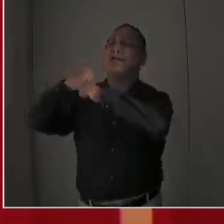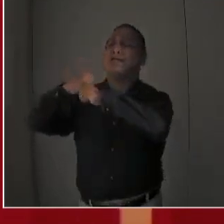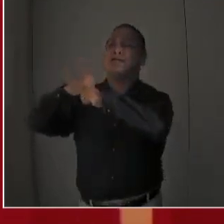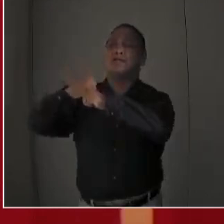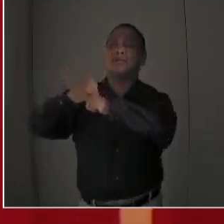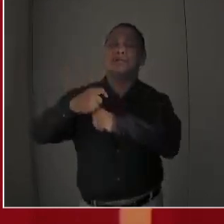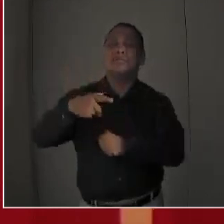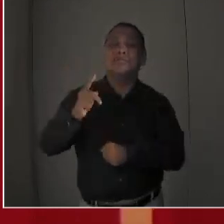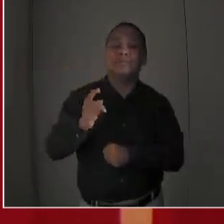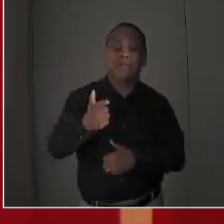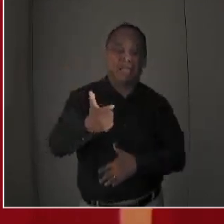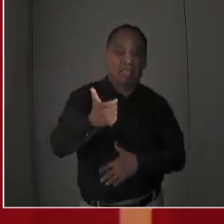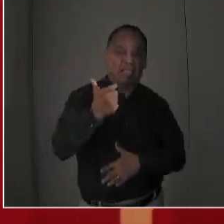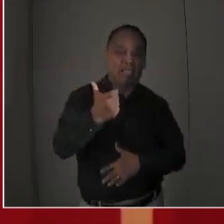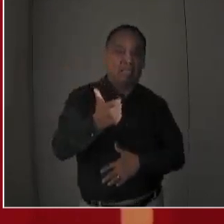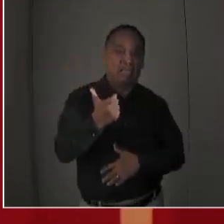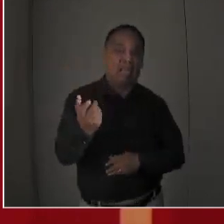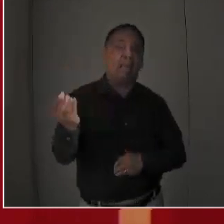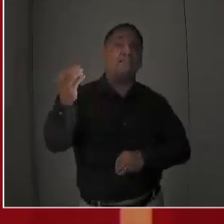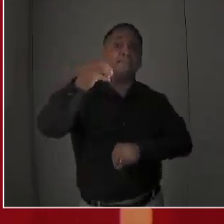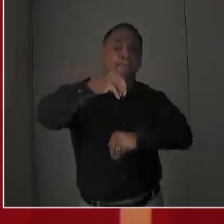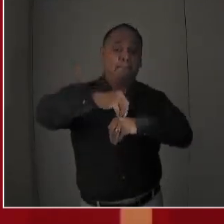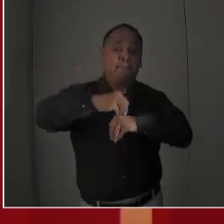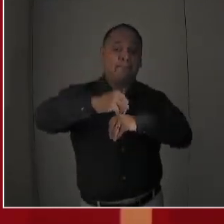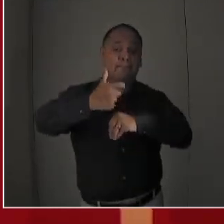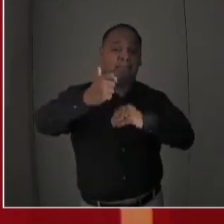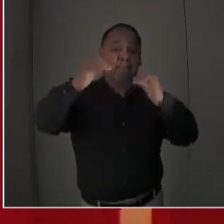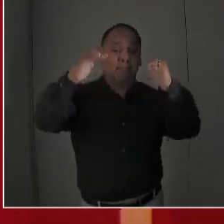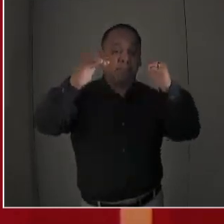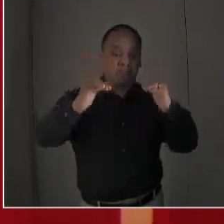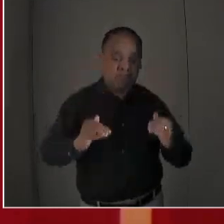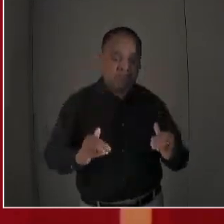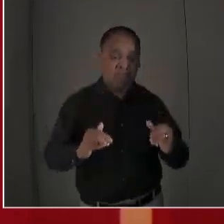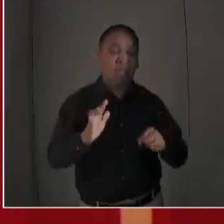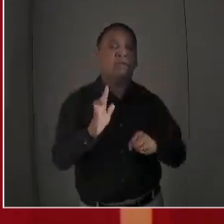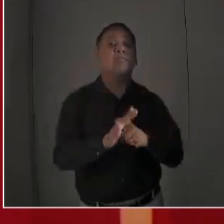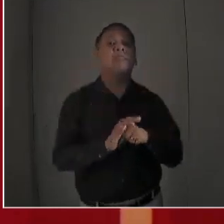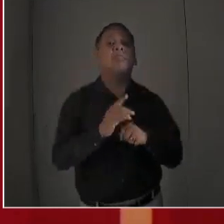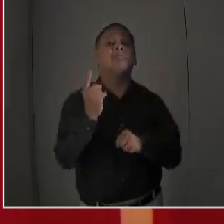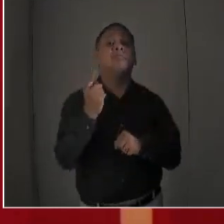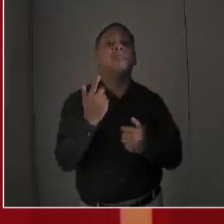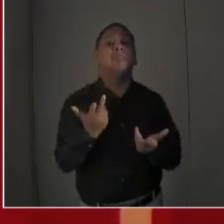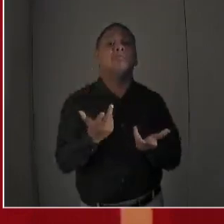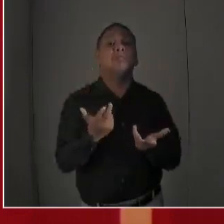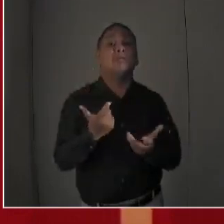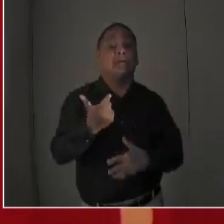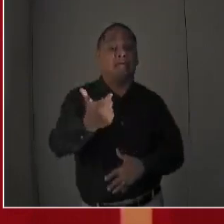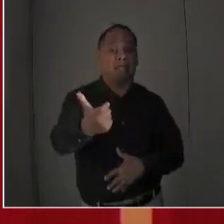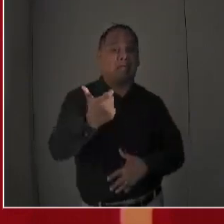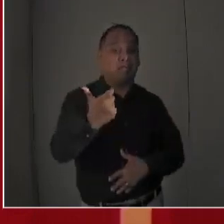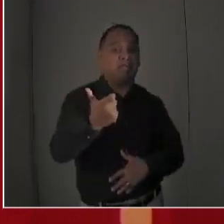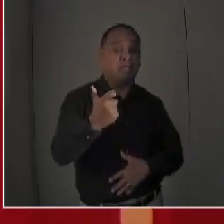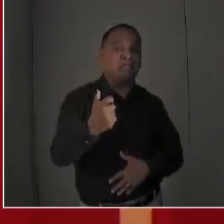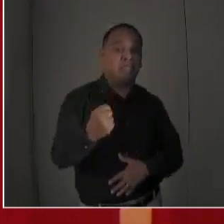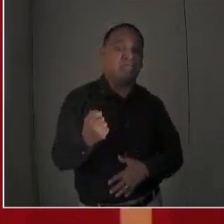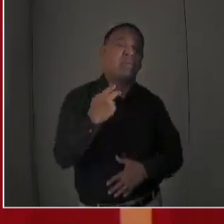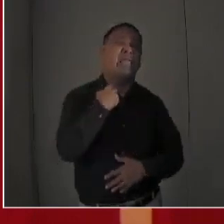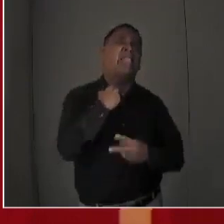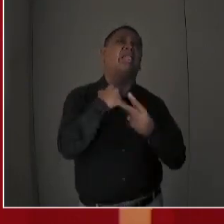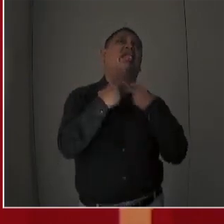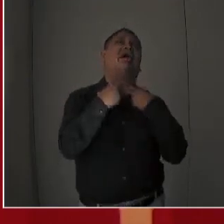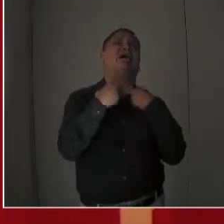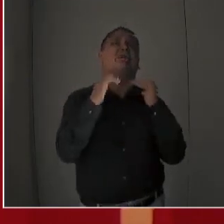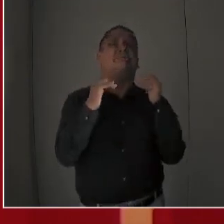nos valía mantenernos con salarios bajos porque iba a generar una crisis económica, que iba